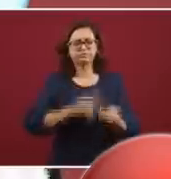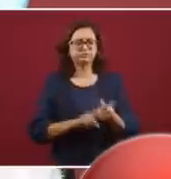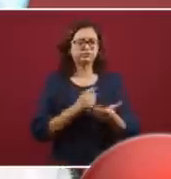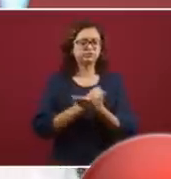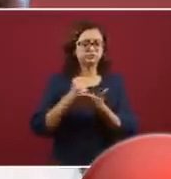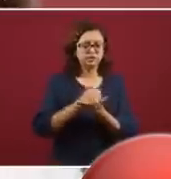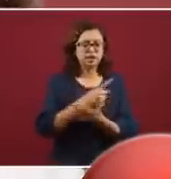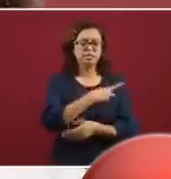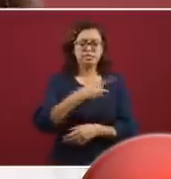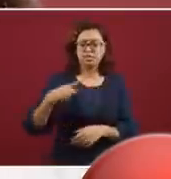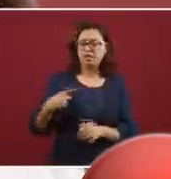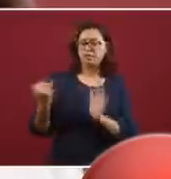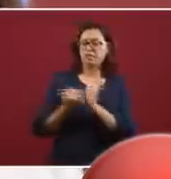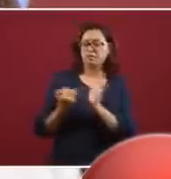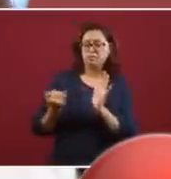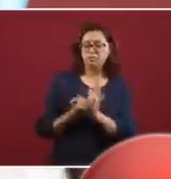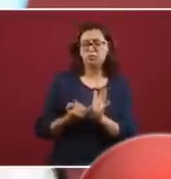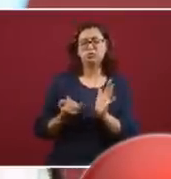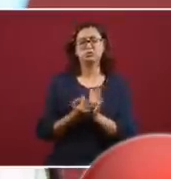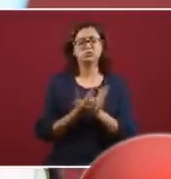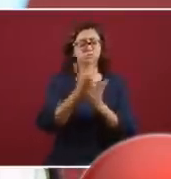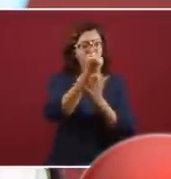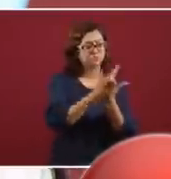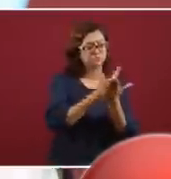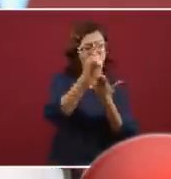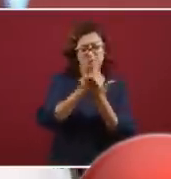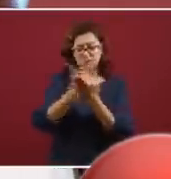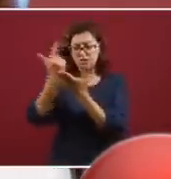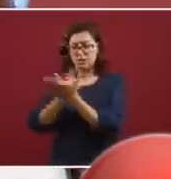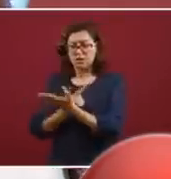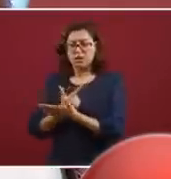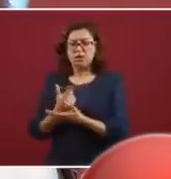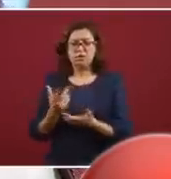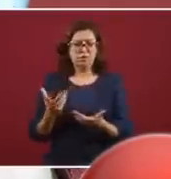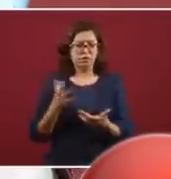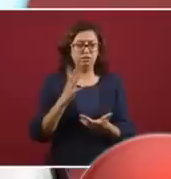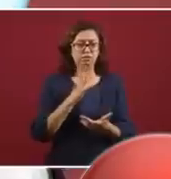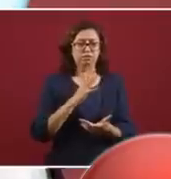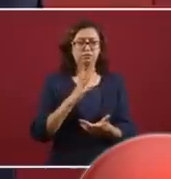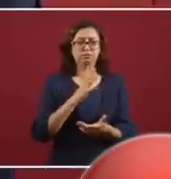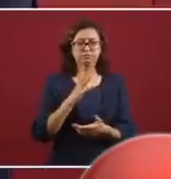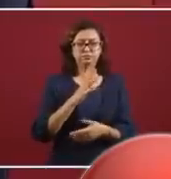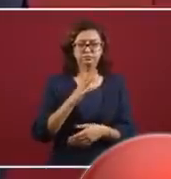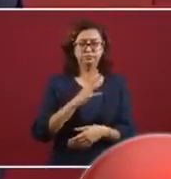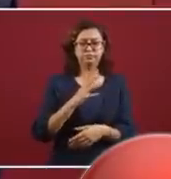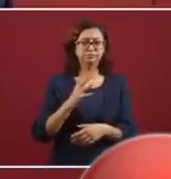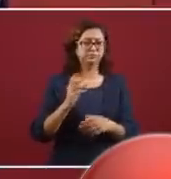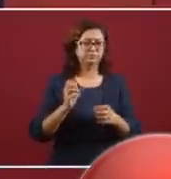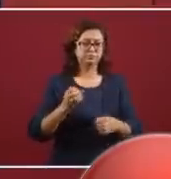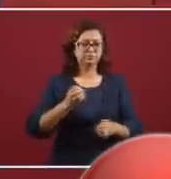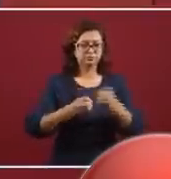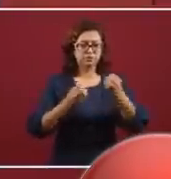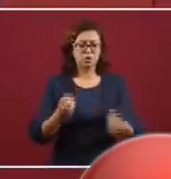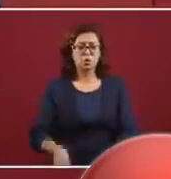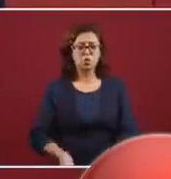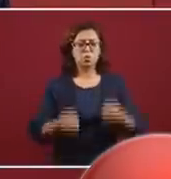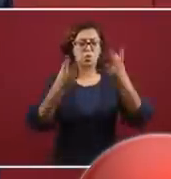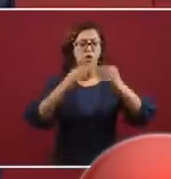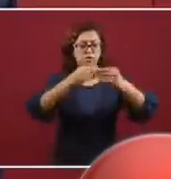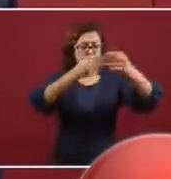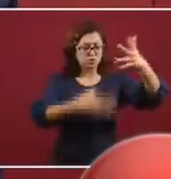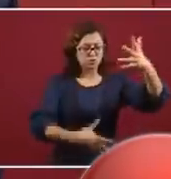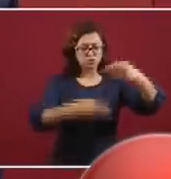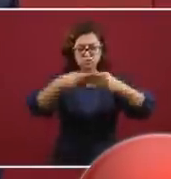cartera, es la parte por cobrar, y si tenemos un universo por cobrar de tal cantidad, pues de ahí se pueden hacer